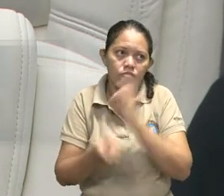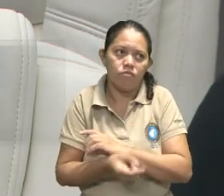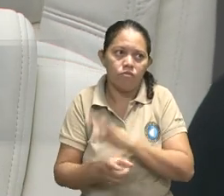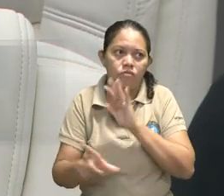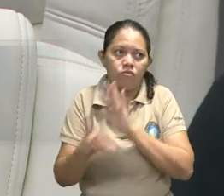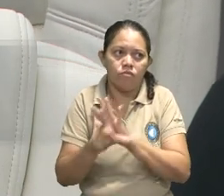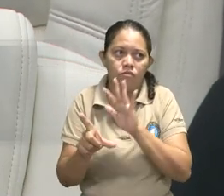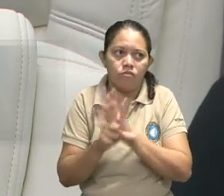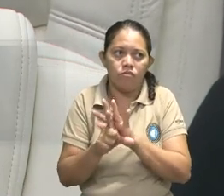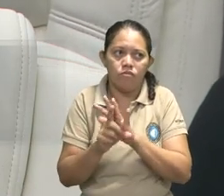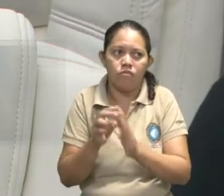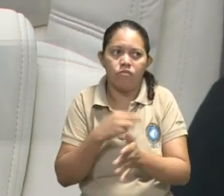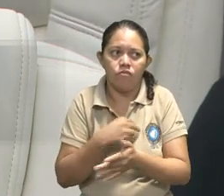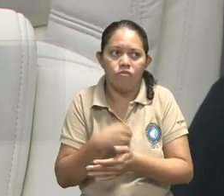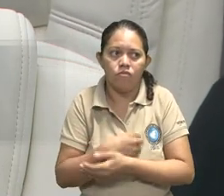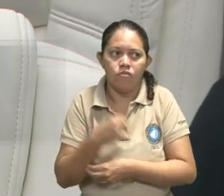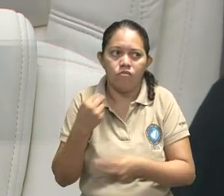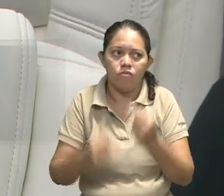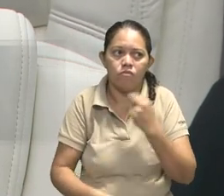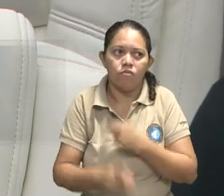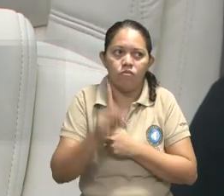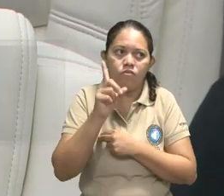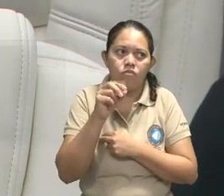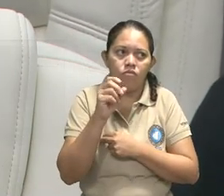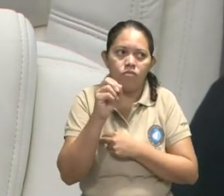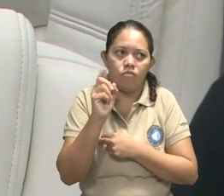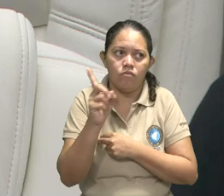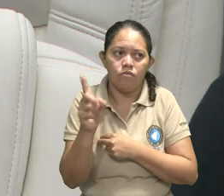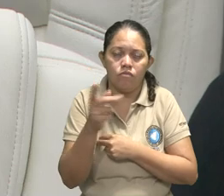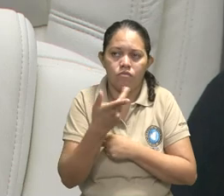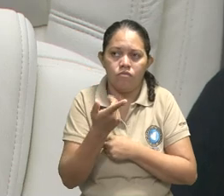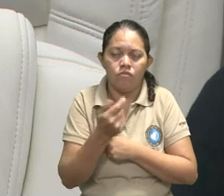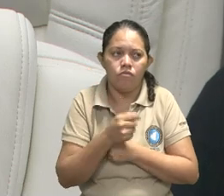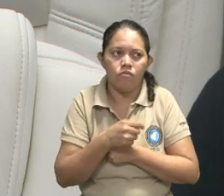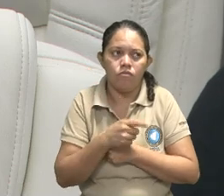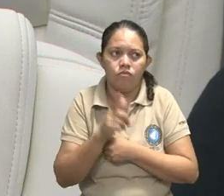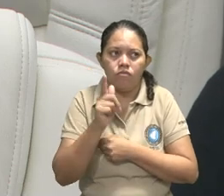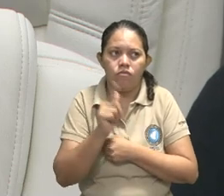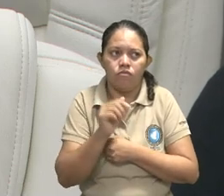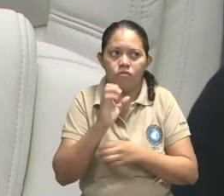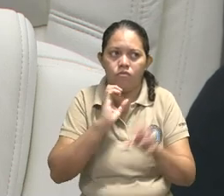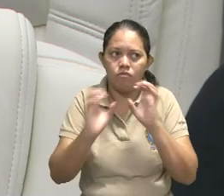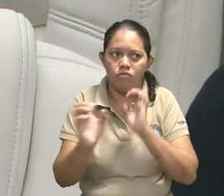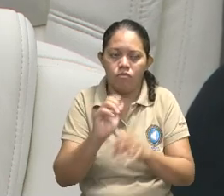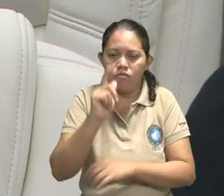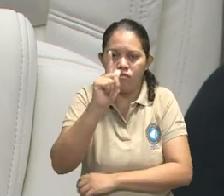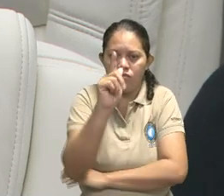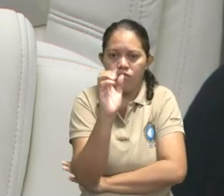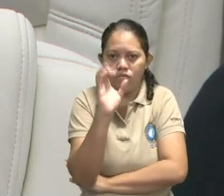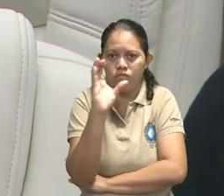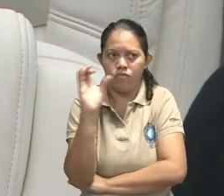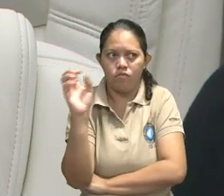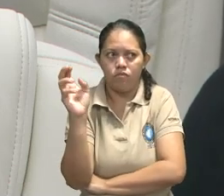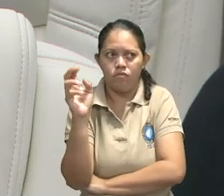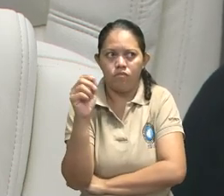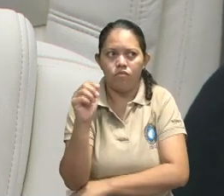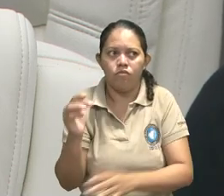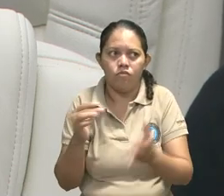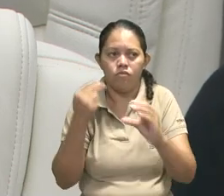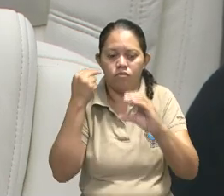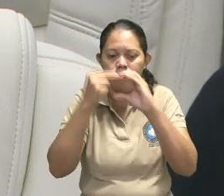ley decreto, ley número 1053, ley orgánica del Instituto Nicaragüense de Telecomunicaciones y